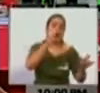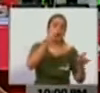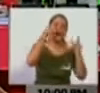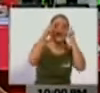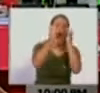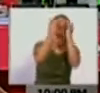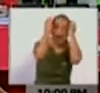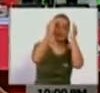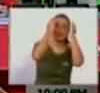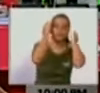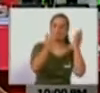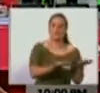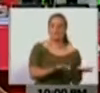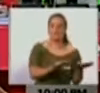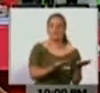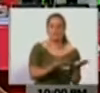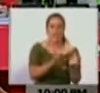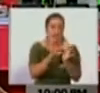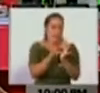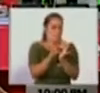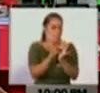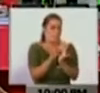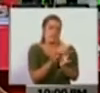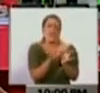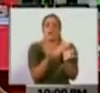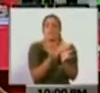Son así. Muy amiguis, amiguis, amigos.